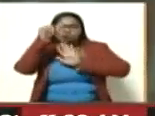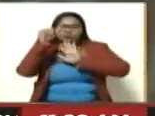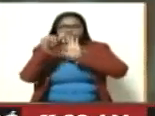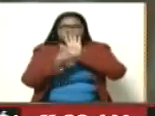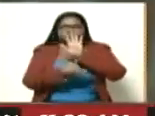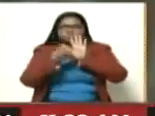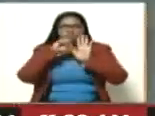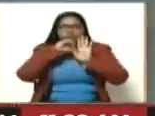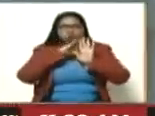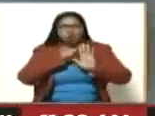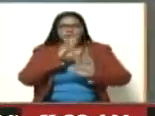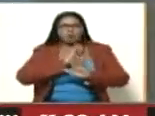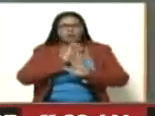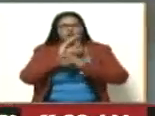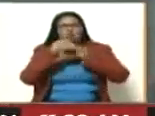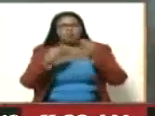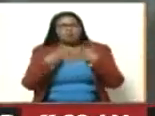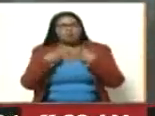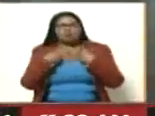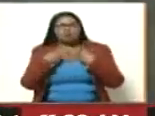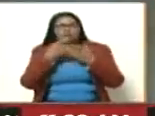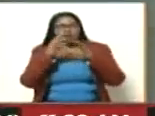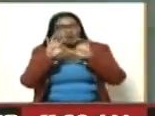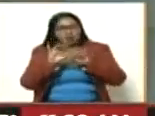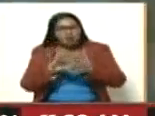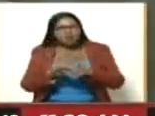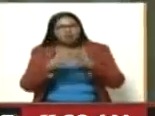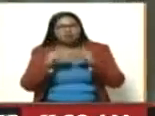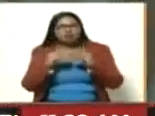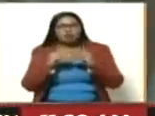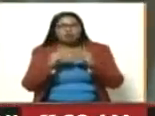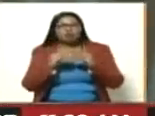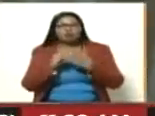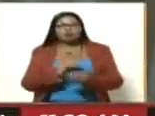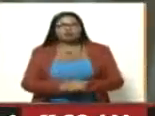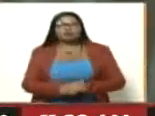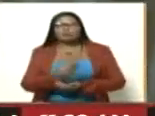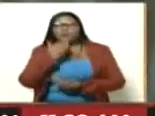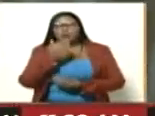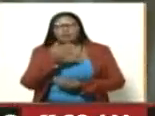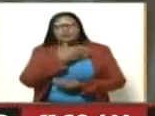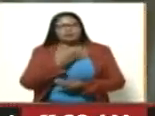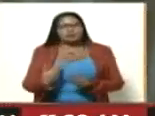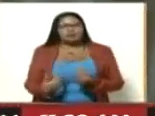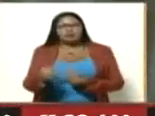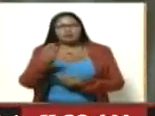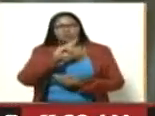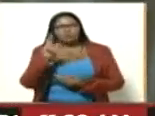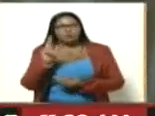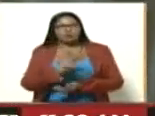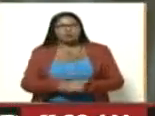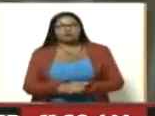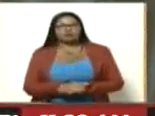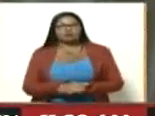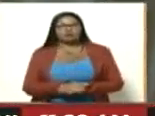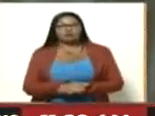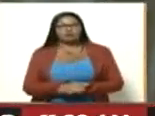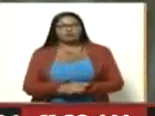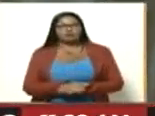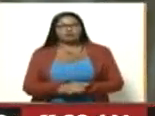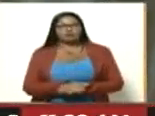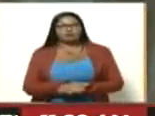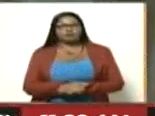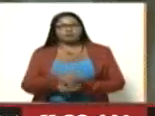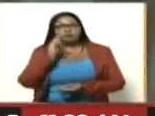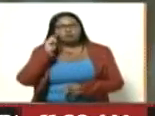el historial y la anécdota de cómo fue que llegó a escribir ese libro. Fue una petición del presidente de la República, Nicolás Maduro, tomando en consideración